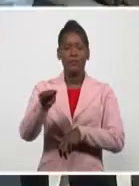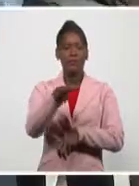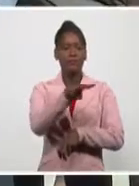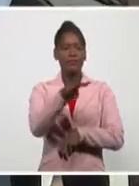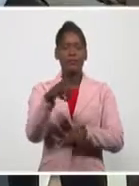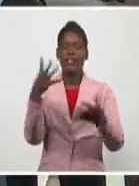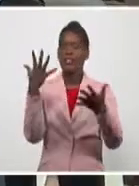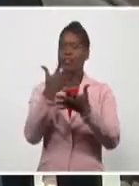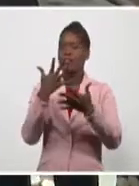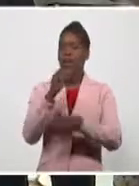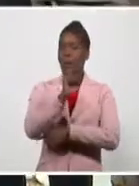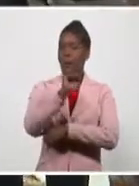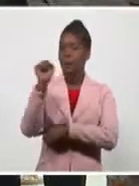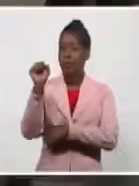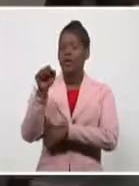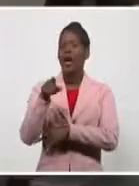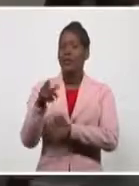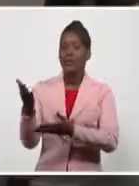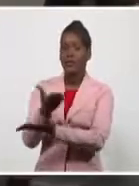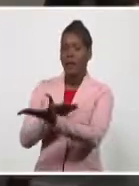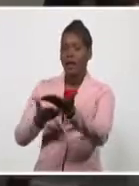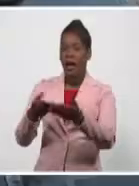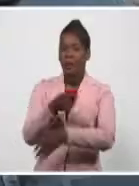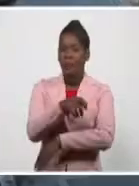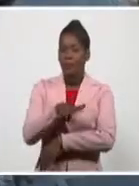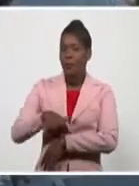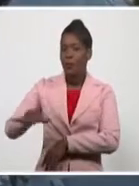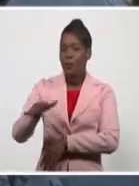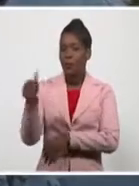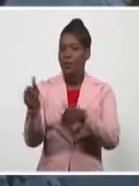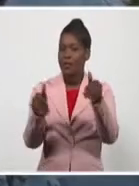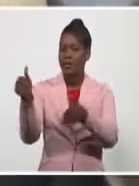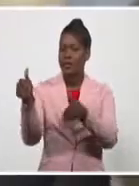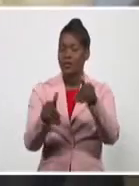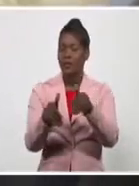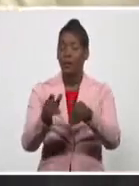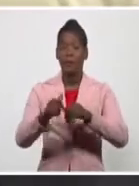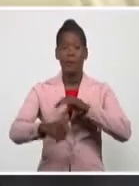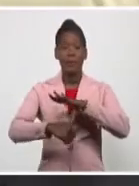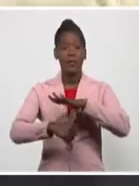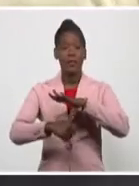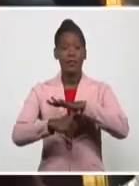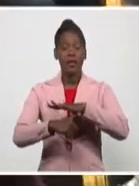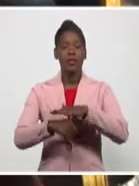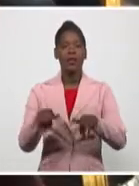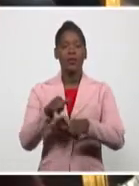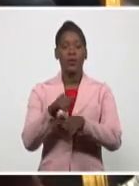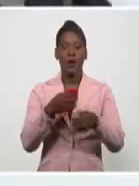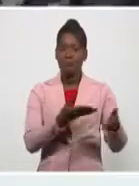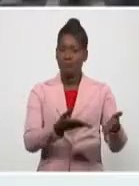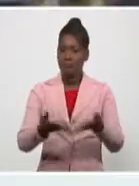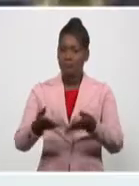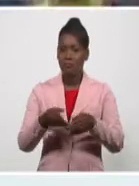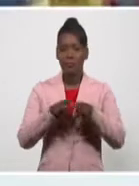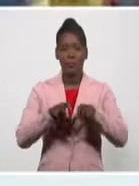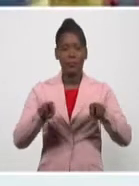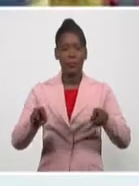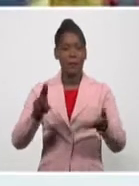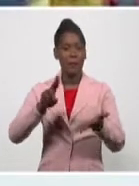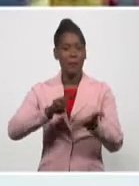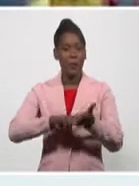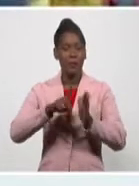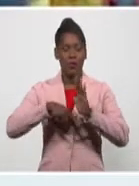con el público en la propia casa. En esta edición, el presidente cubano Miguel Díaz-Canel recibió a los miembros del jurado. En febrero,